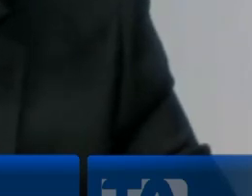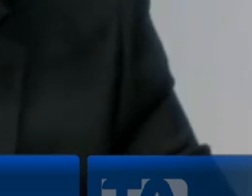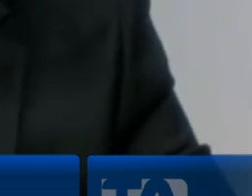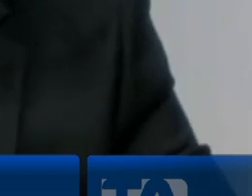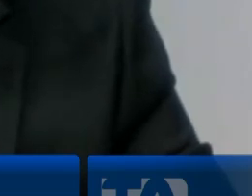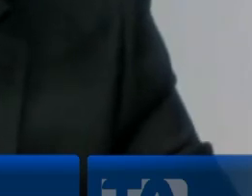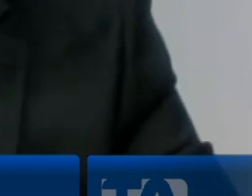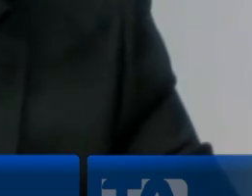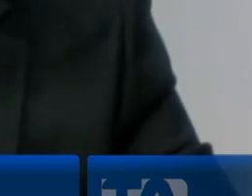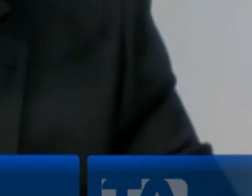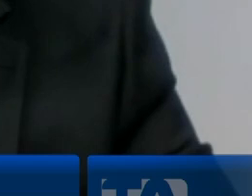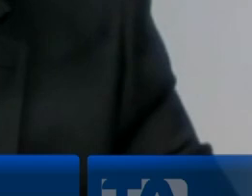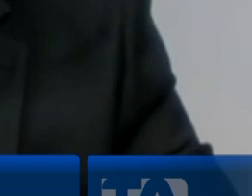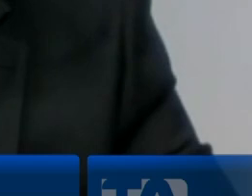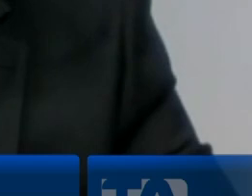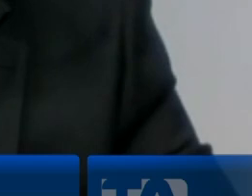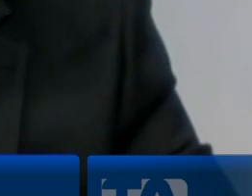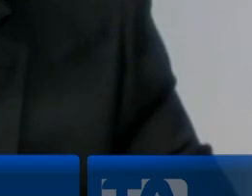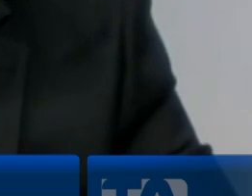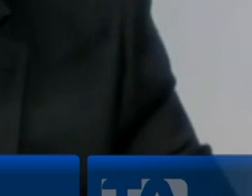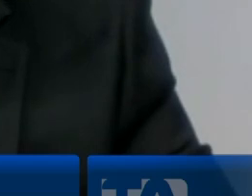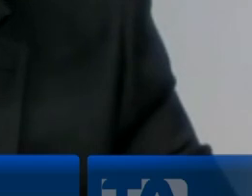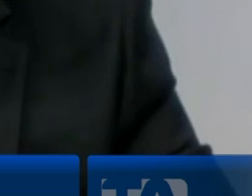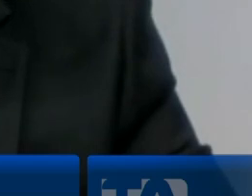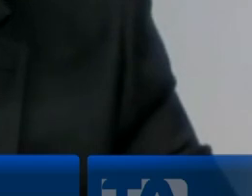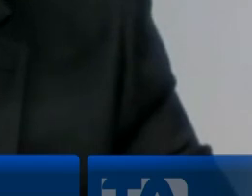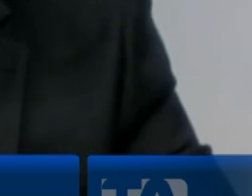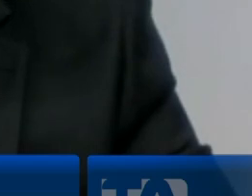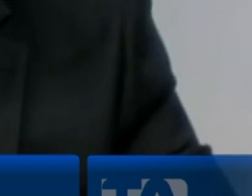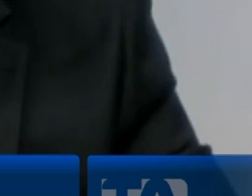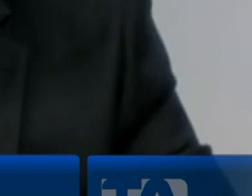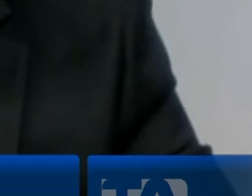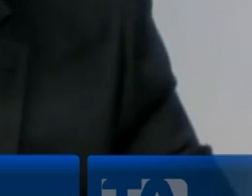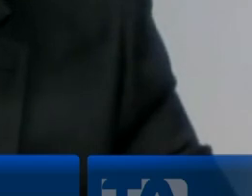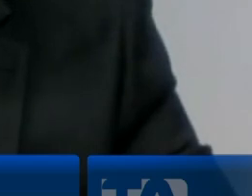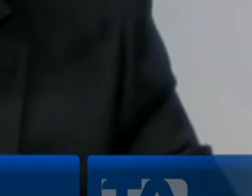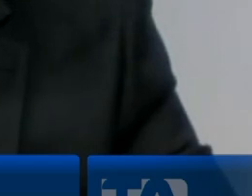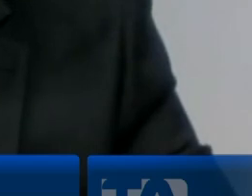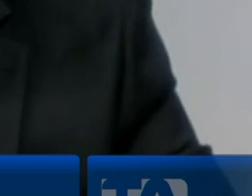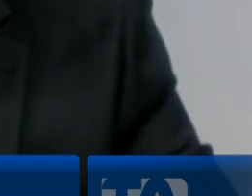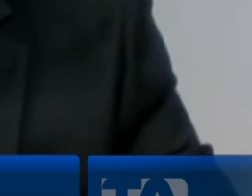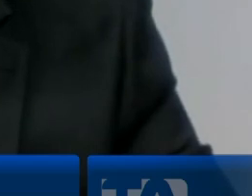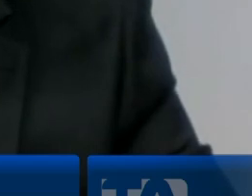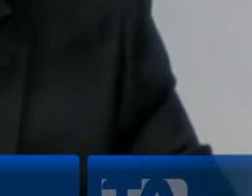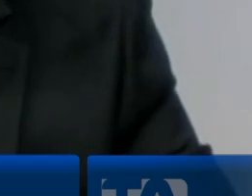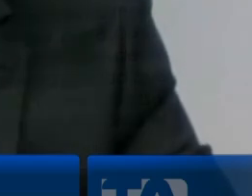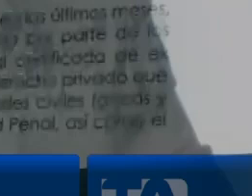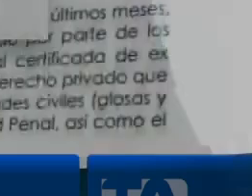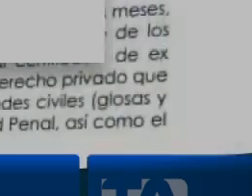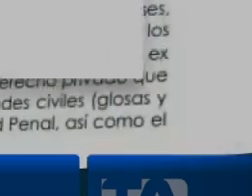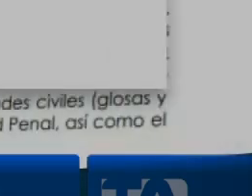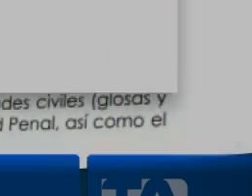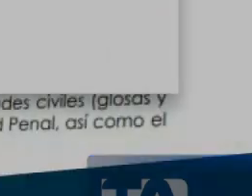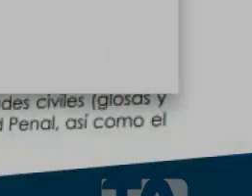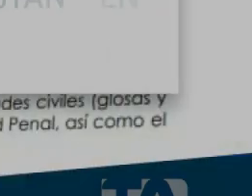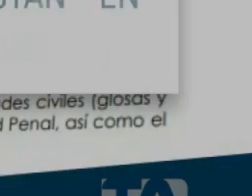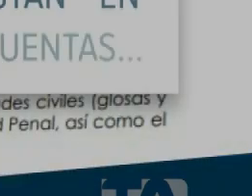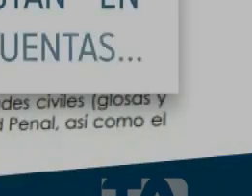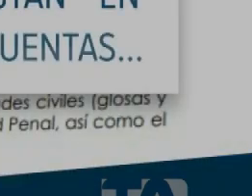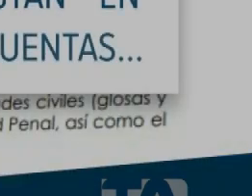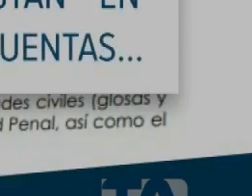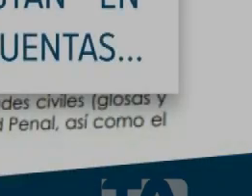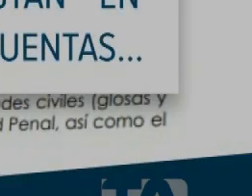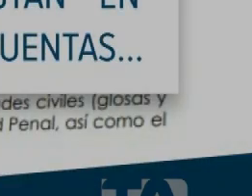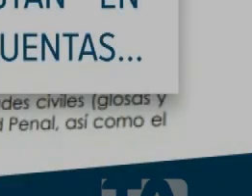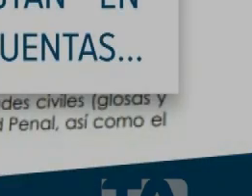los auditados a los asambleístas, no tenemos inconveniente de entregar la información. La Contraloría